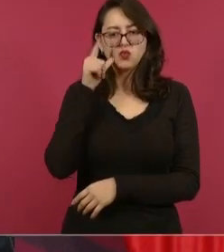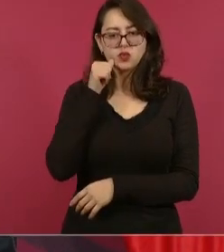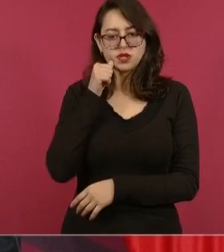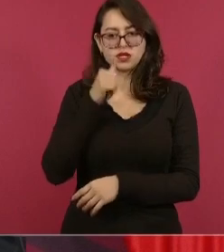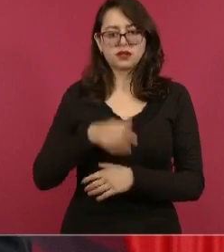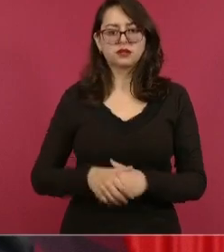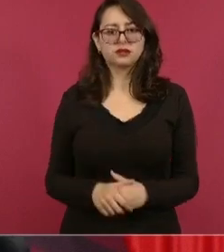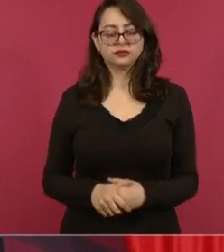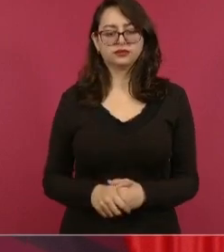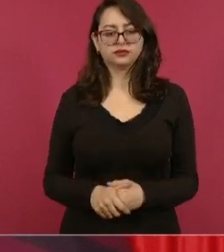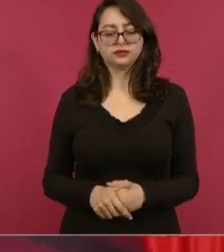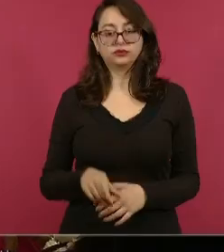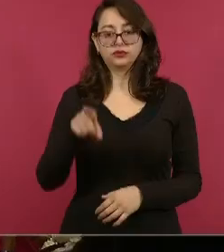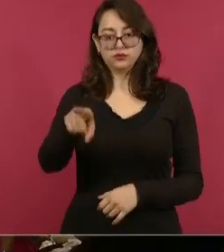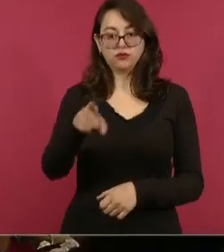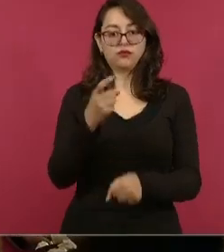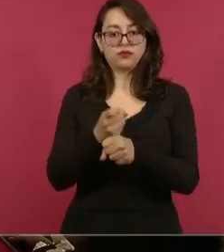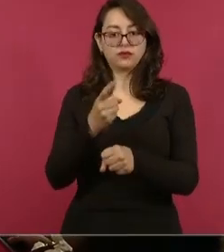Tú abre.